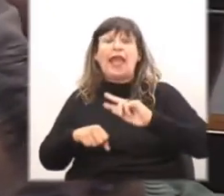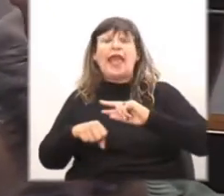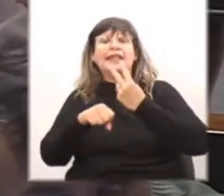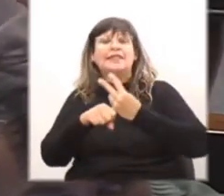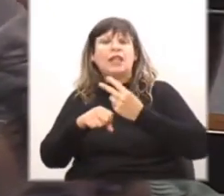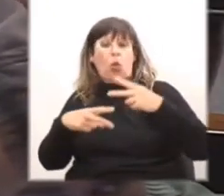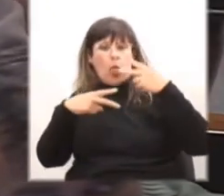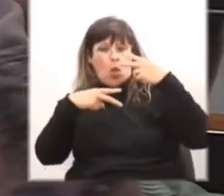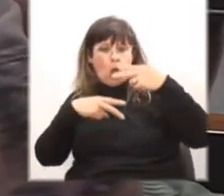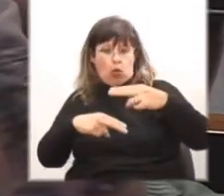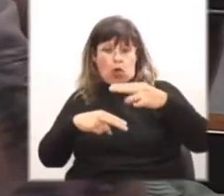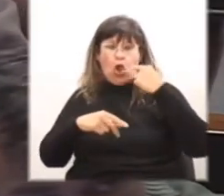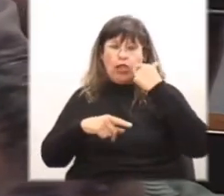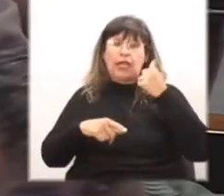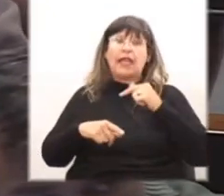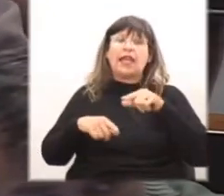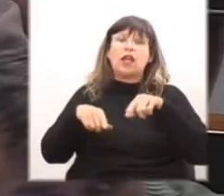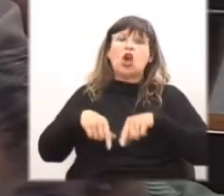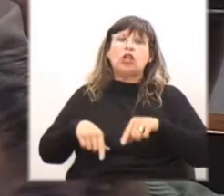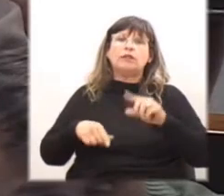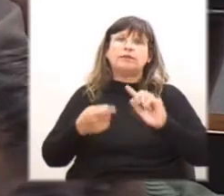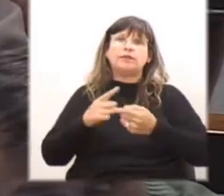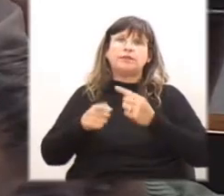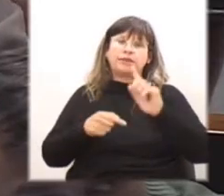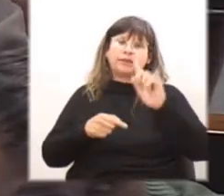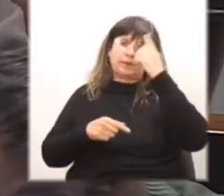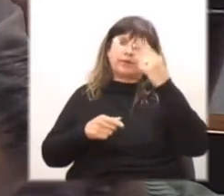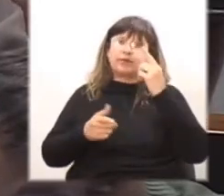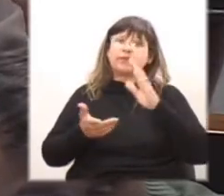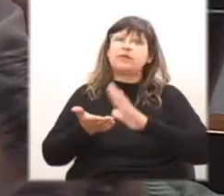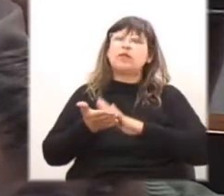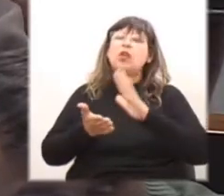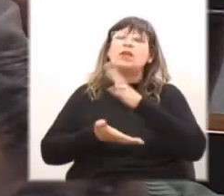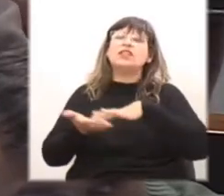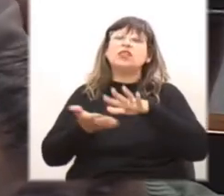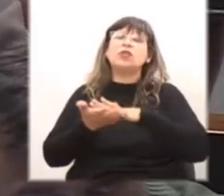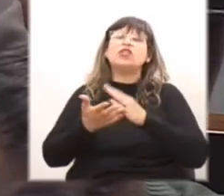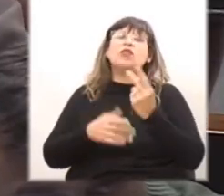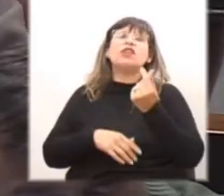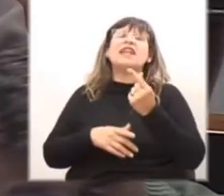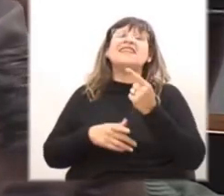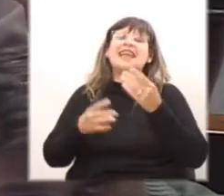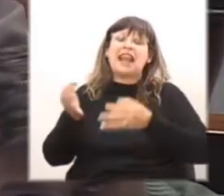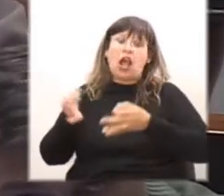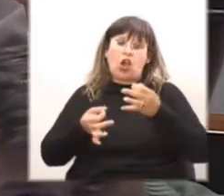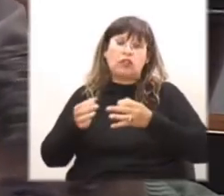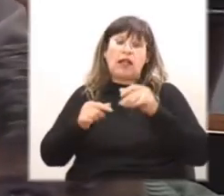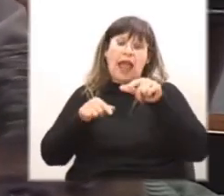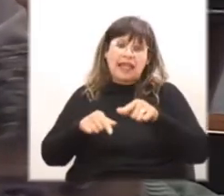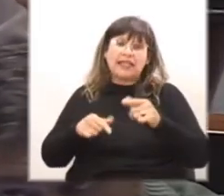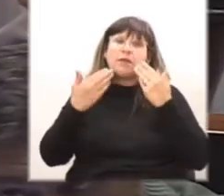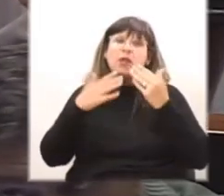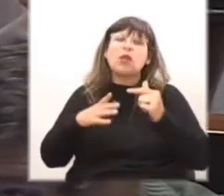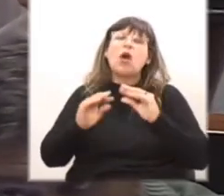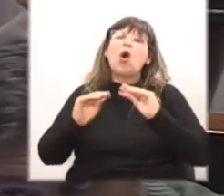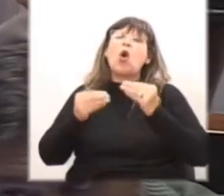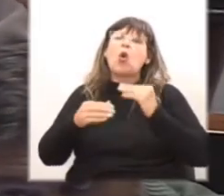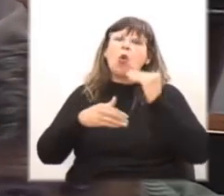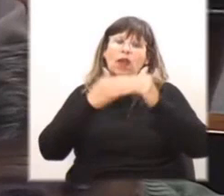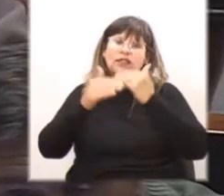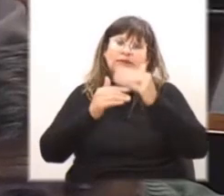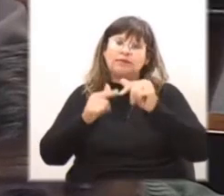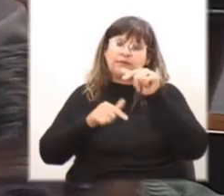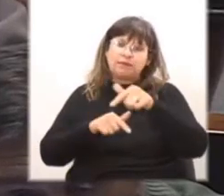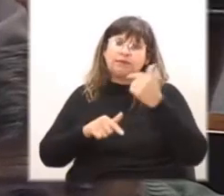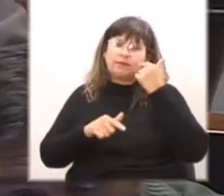para Cancillería tiene que ver con la situación financiero-contable, y acá preguntamos cuál es el procedimiento desarrollado